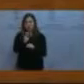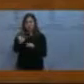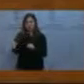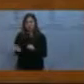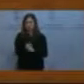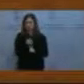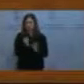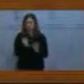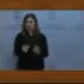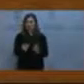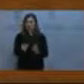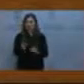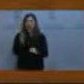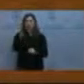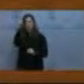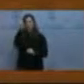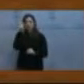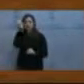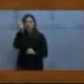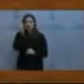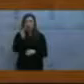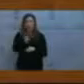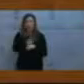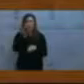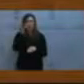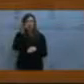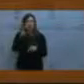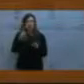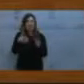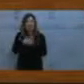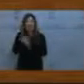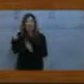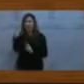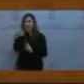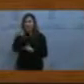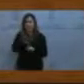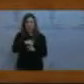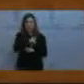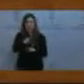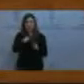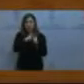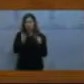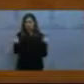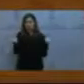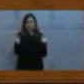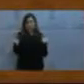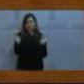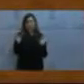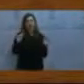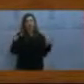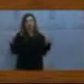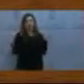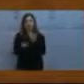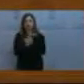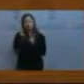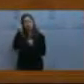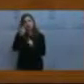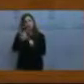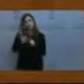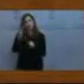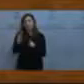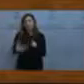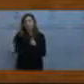malo para los asturianos, todo lo contrario. Creo que se consiguieron cosas positivas. En el año 2017